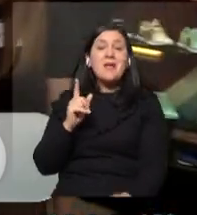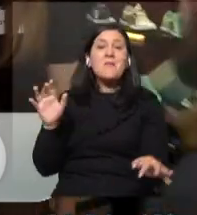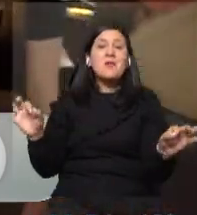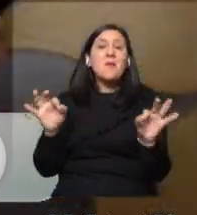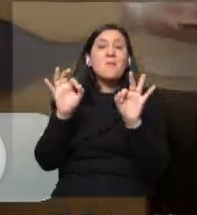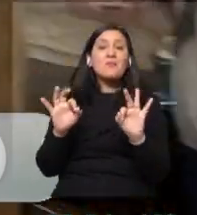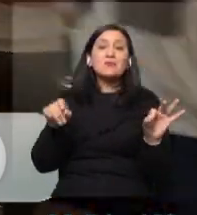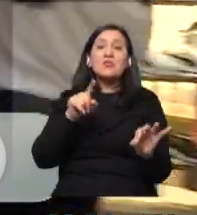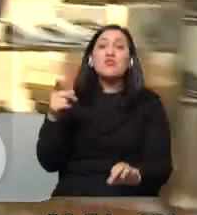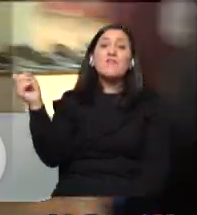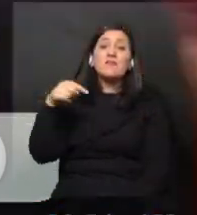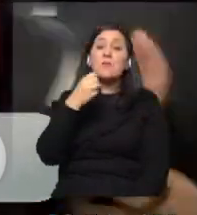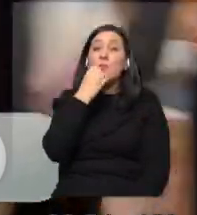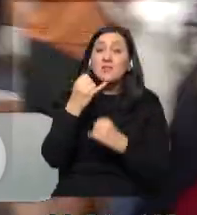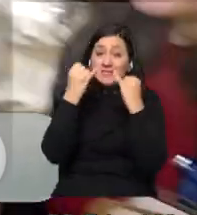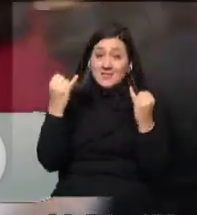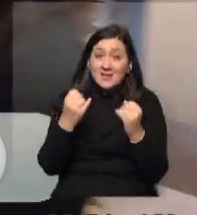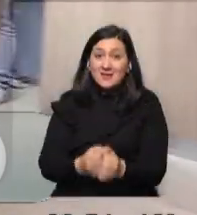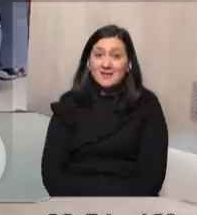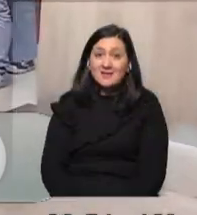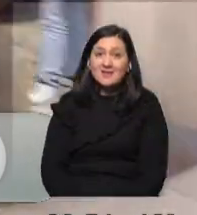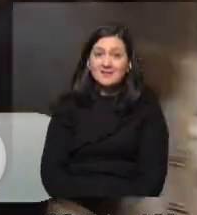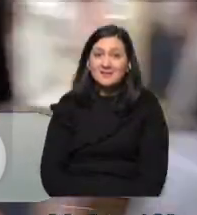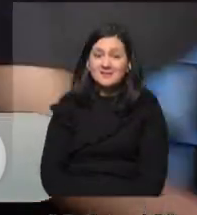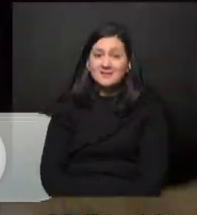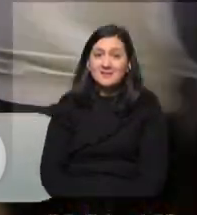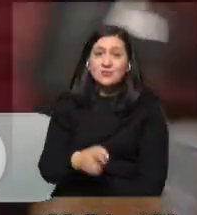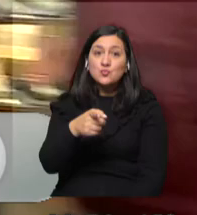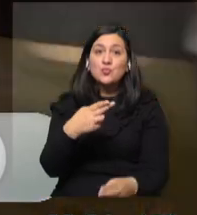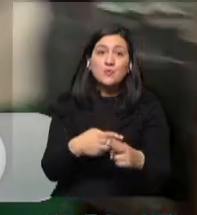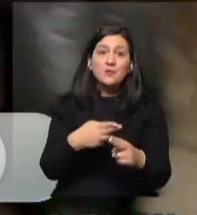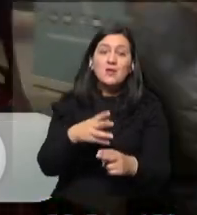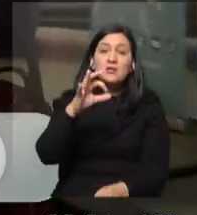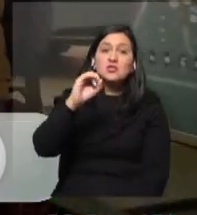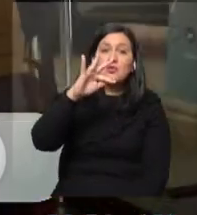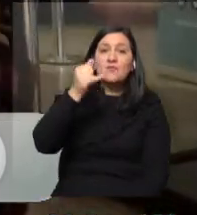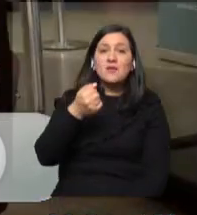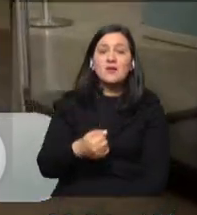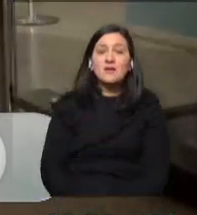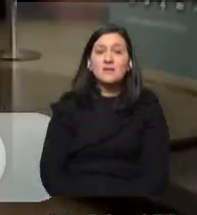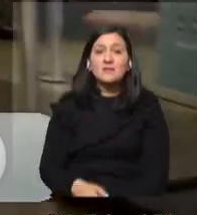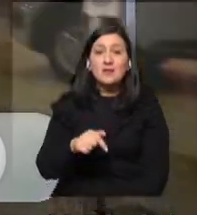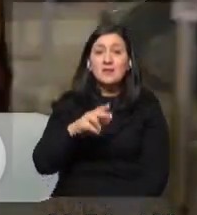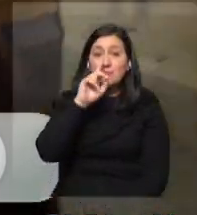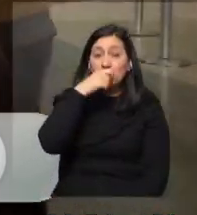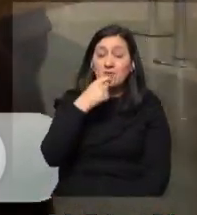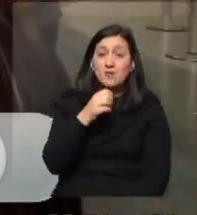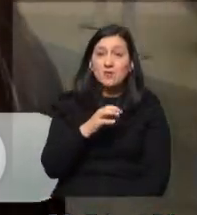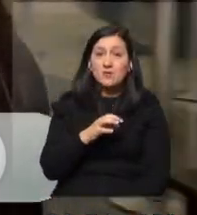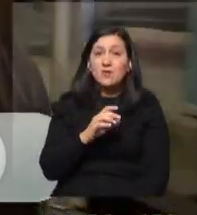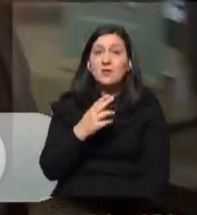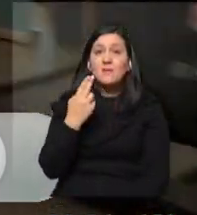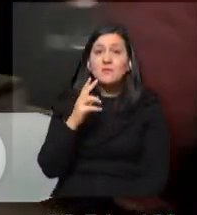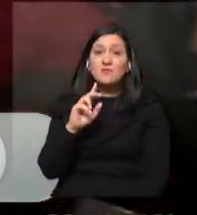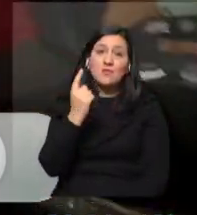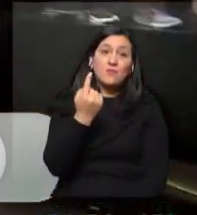parece. ¿De dónde vienen, chicas? Buen día, ¿cómo le va? Buen día. ¿Cómo se llama usted? Sofía. Bueno, Sofía, ¿es de aquí de Montevideo usted o no? Le pido